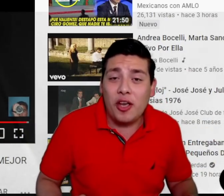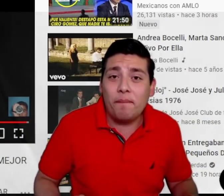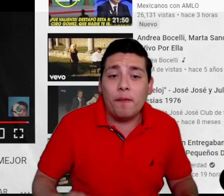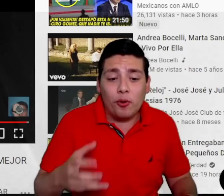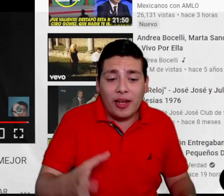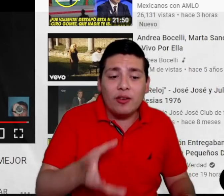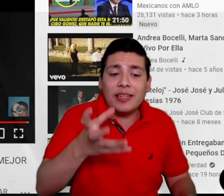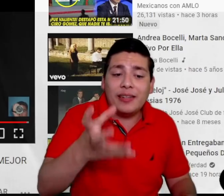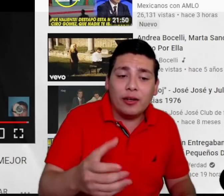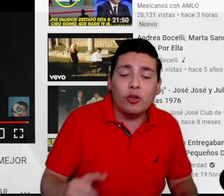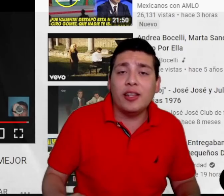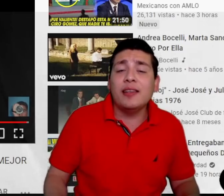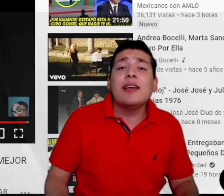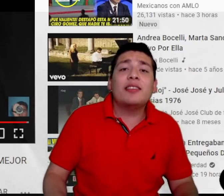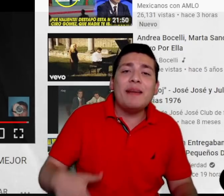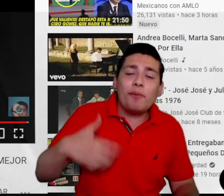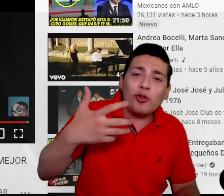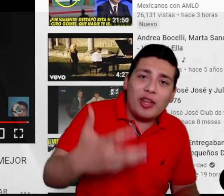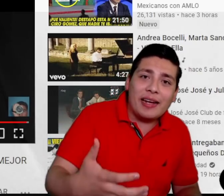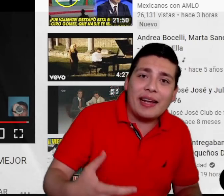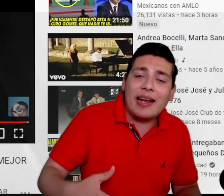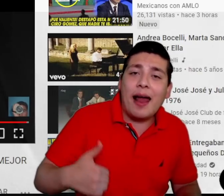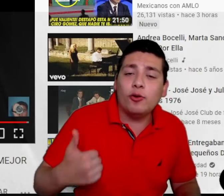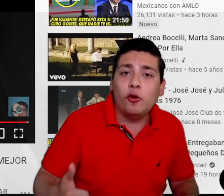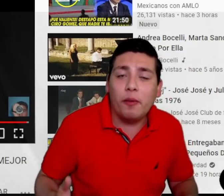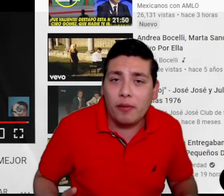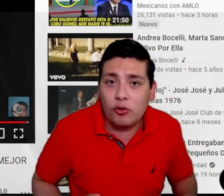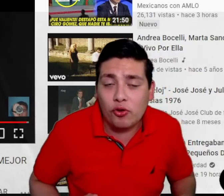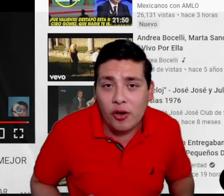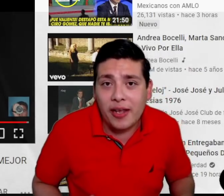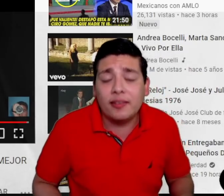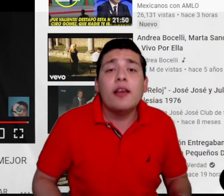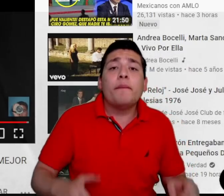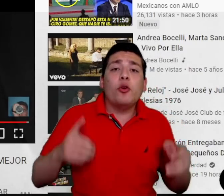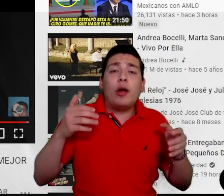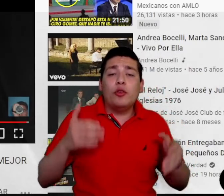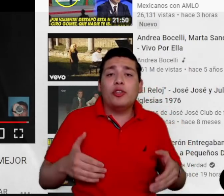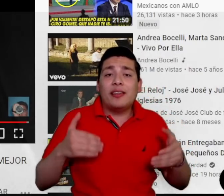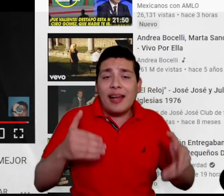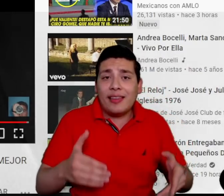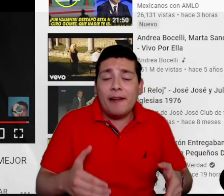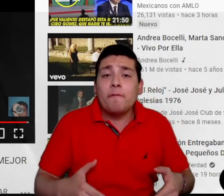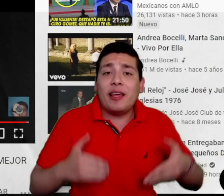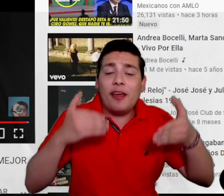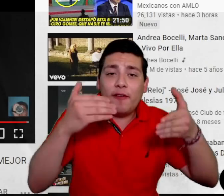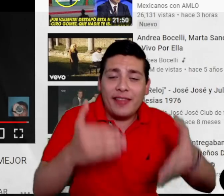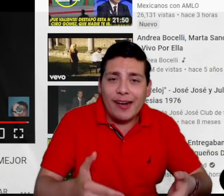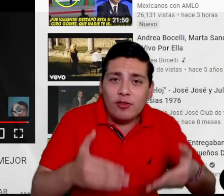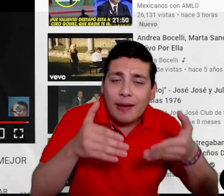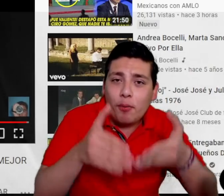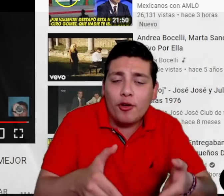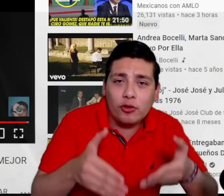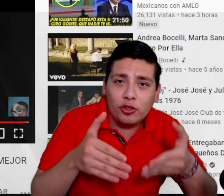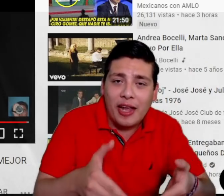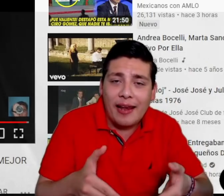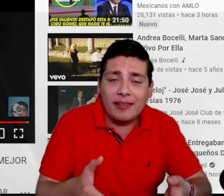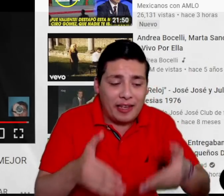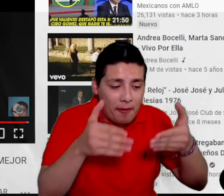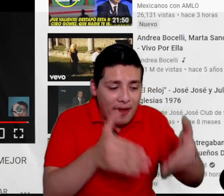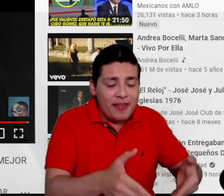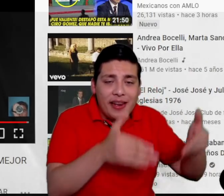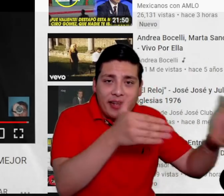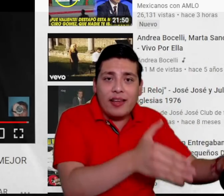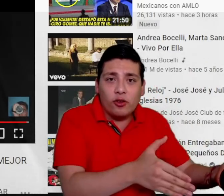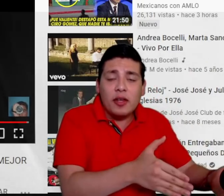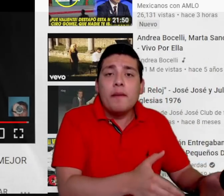mucho tiempo. Porque los sacerdotes sí protegen a los supermachuchones, pero cuando se trata de defender los apoyos sociales